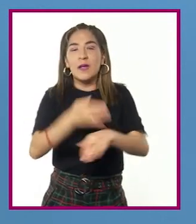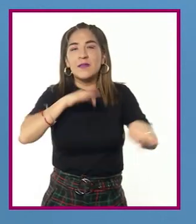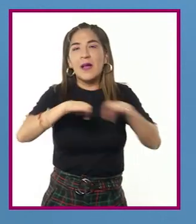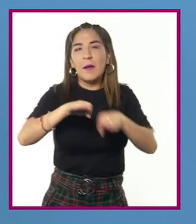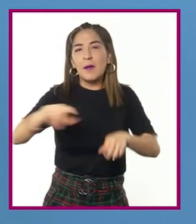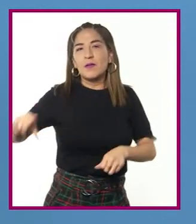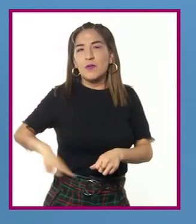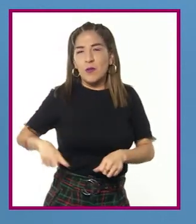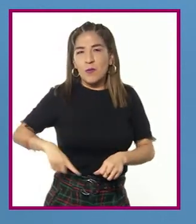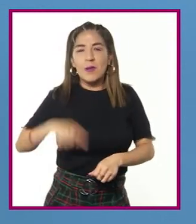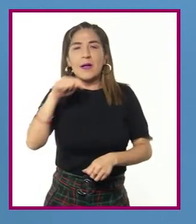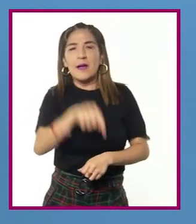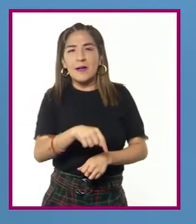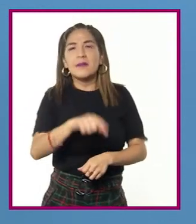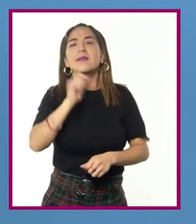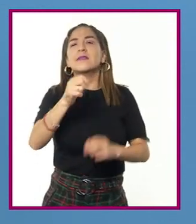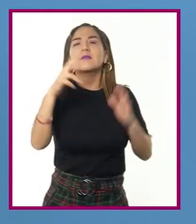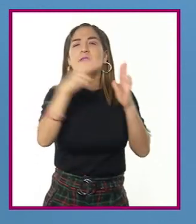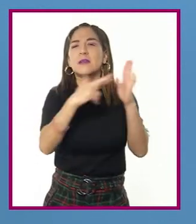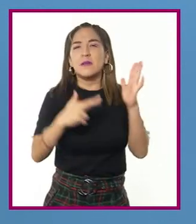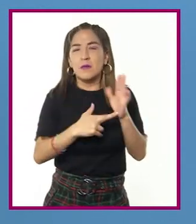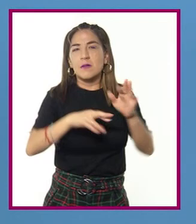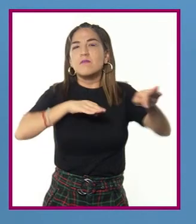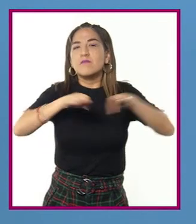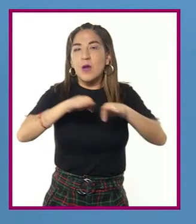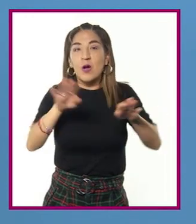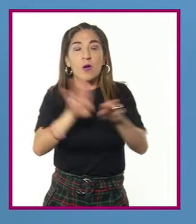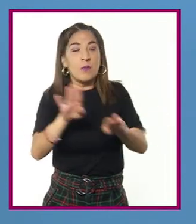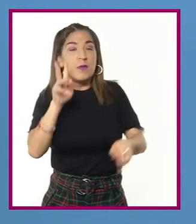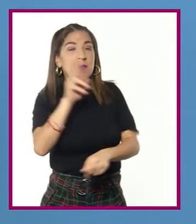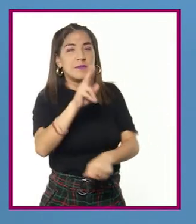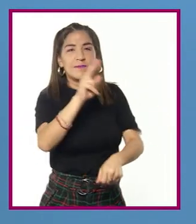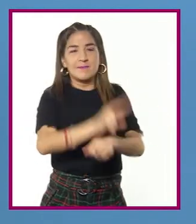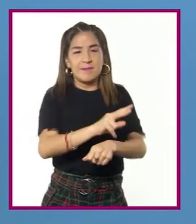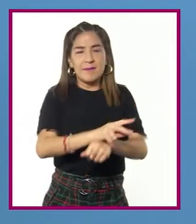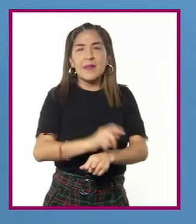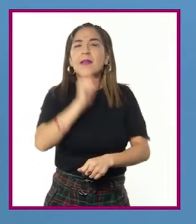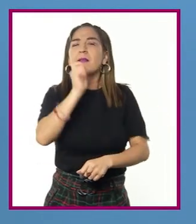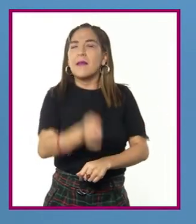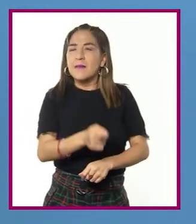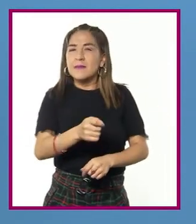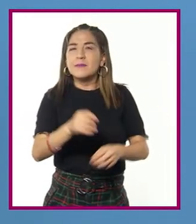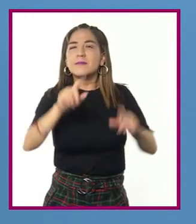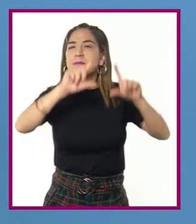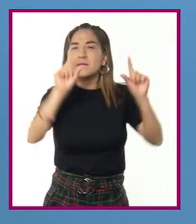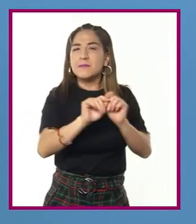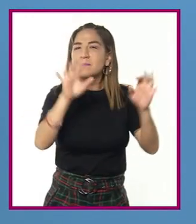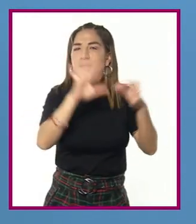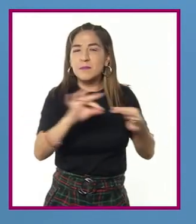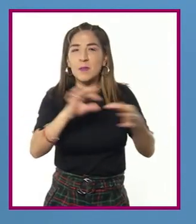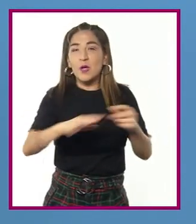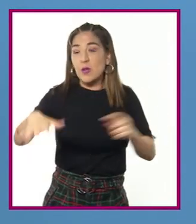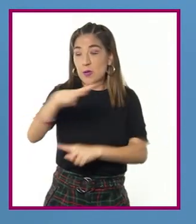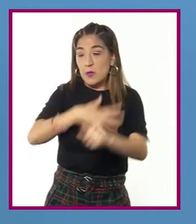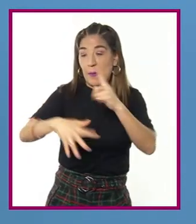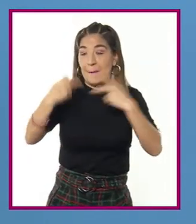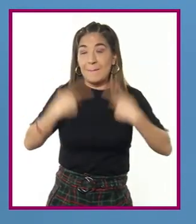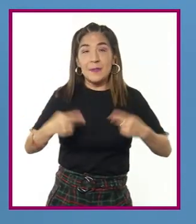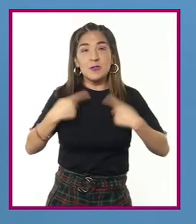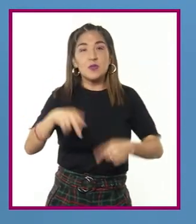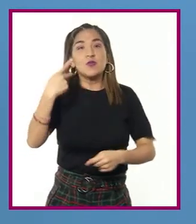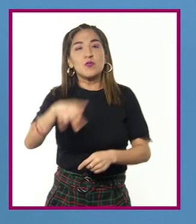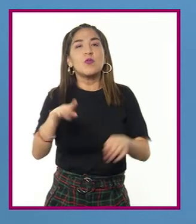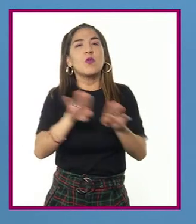servidores públicos que reglamenta su trabajo. Llegamos a la conclusión de que el poder popular puede provocar